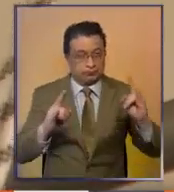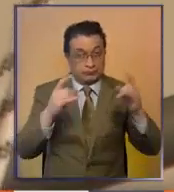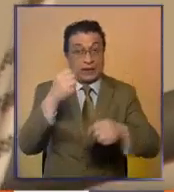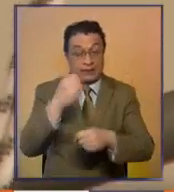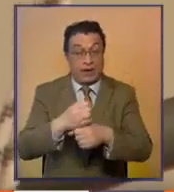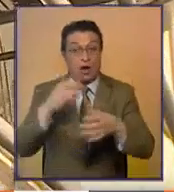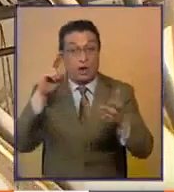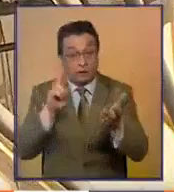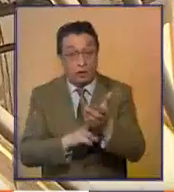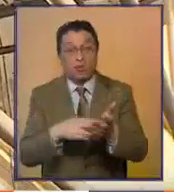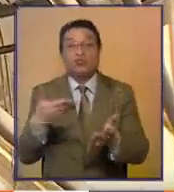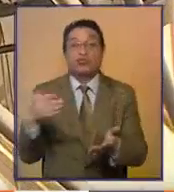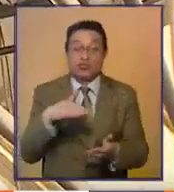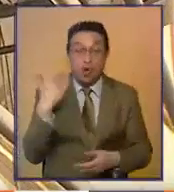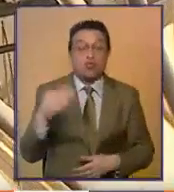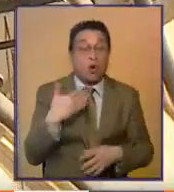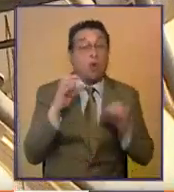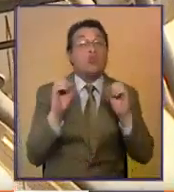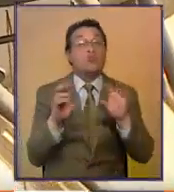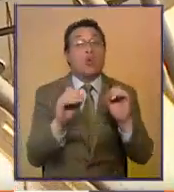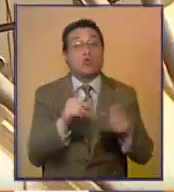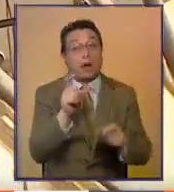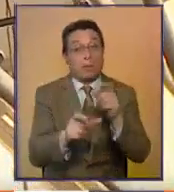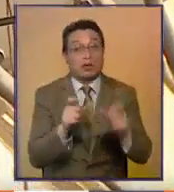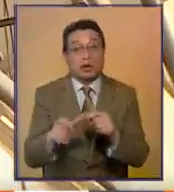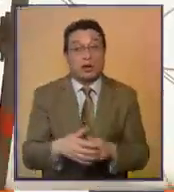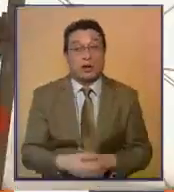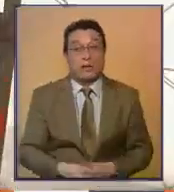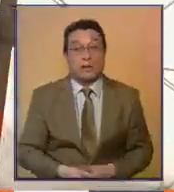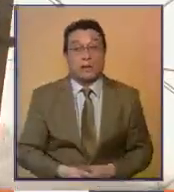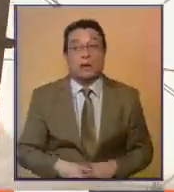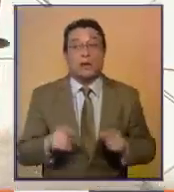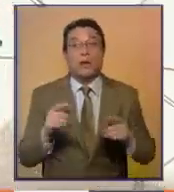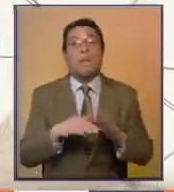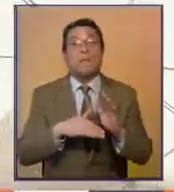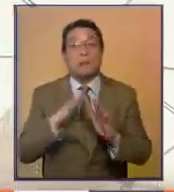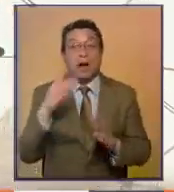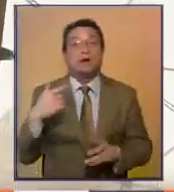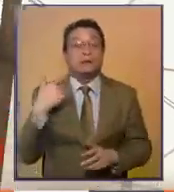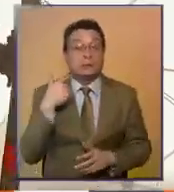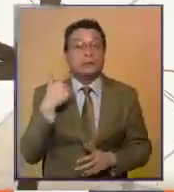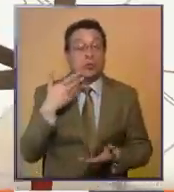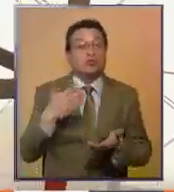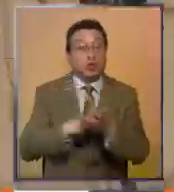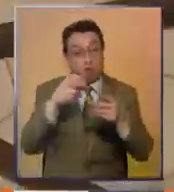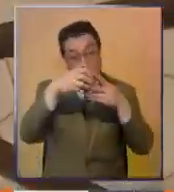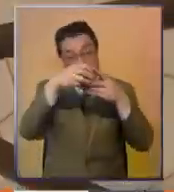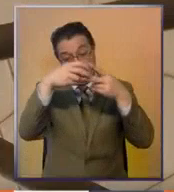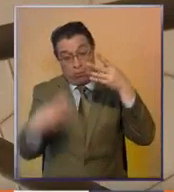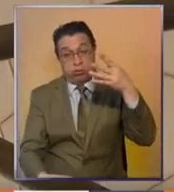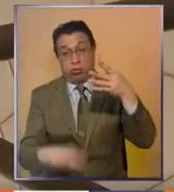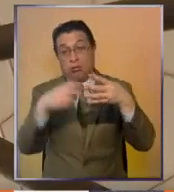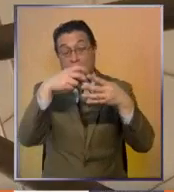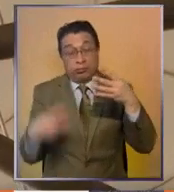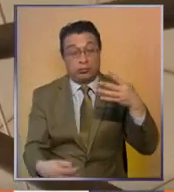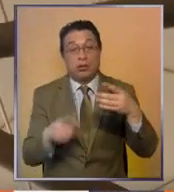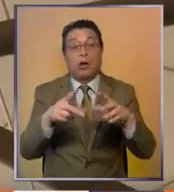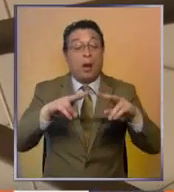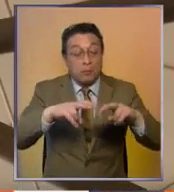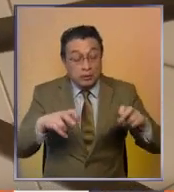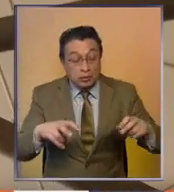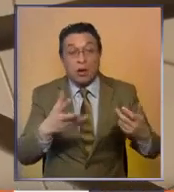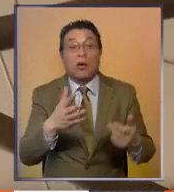reales, han muerto muchas personas. Una de las causas más recurrentes de accidentes fatales, caída de altura, y donde en el proceso de investigación el trabajador